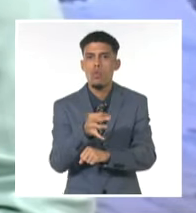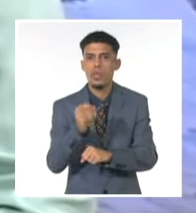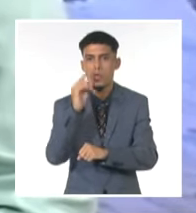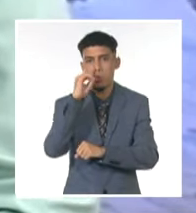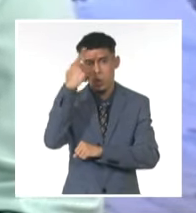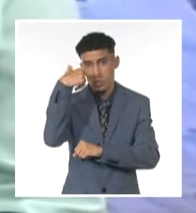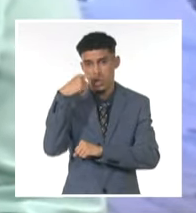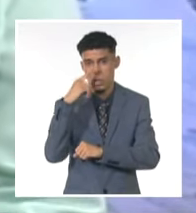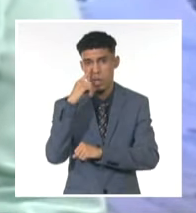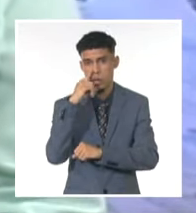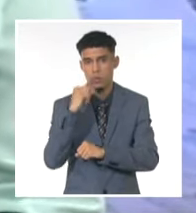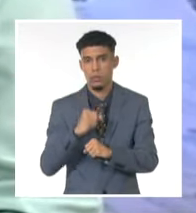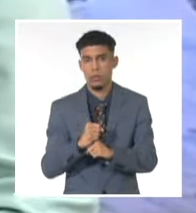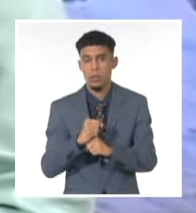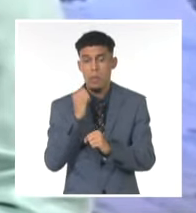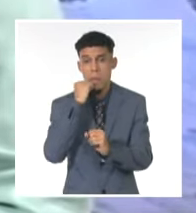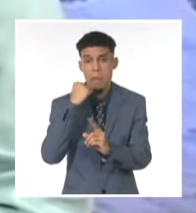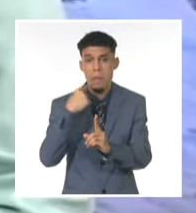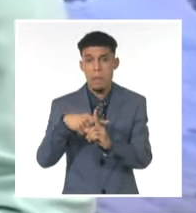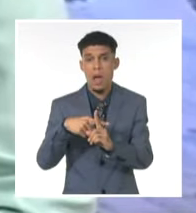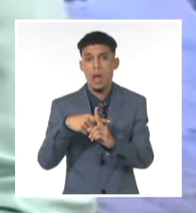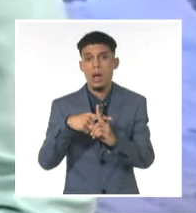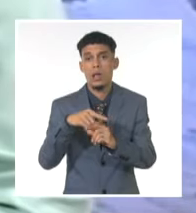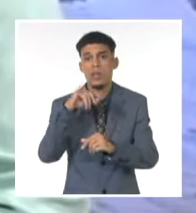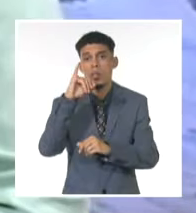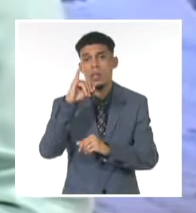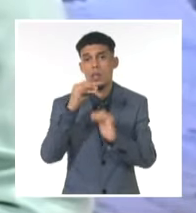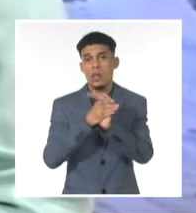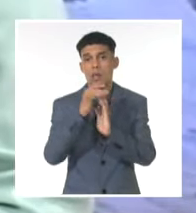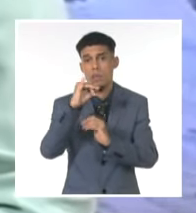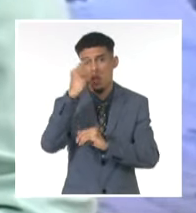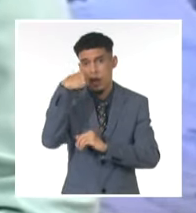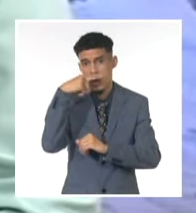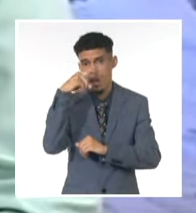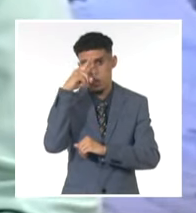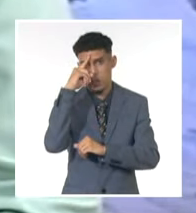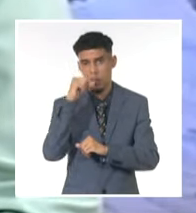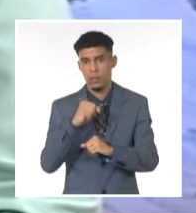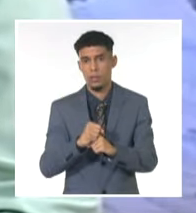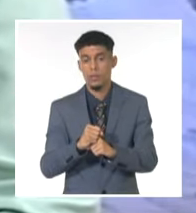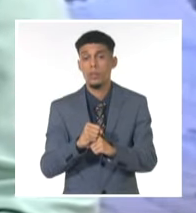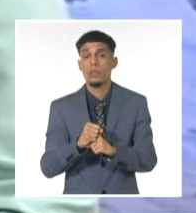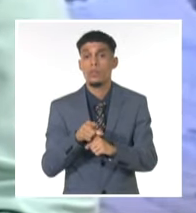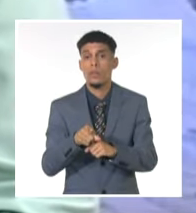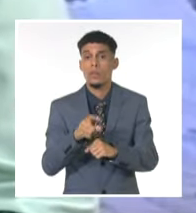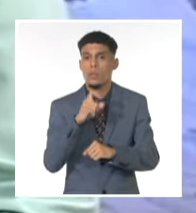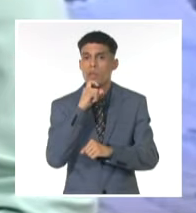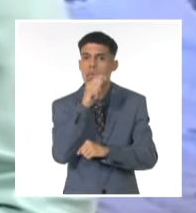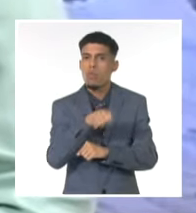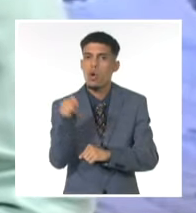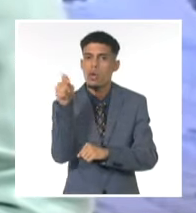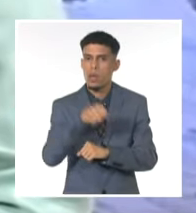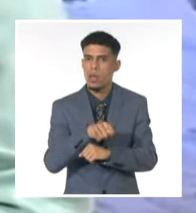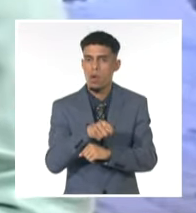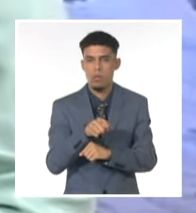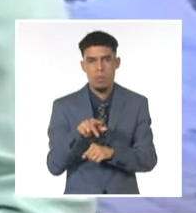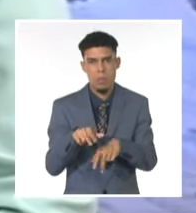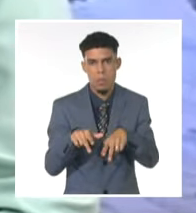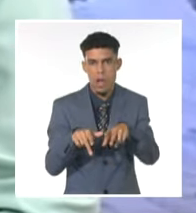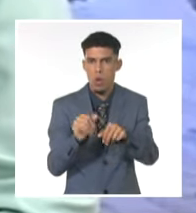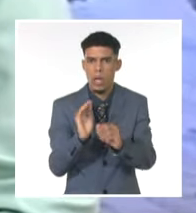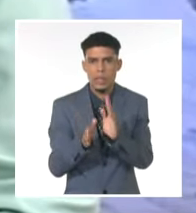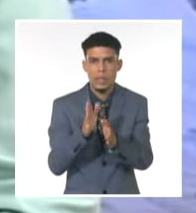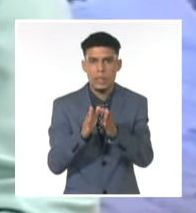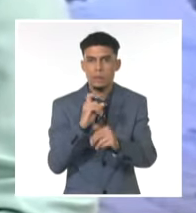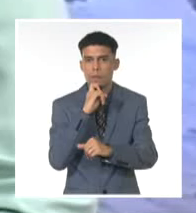del Sur con Imías, se recomienda limitar la circulación a través de este para agilizar los procesos